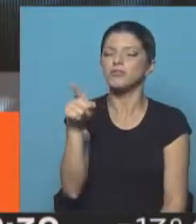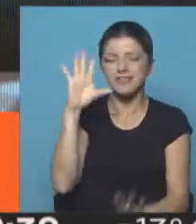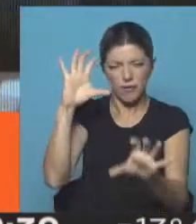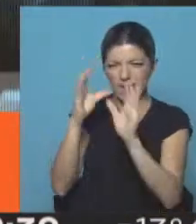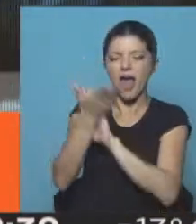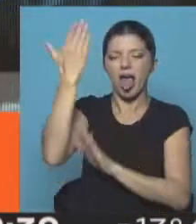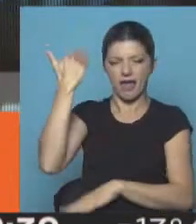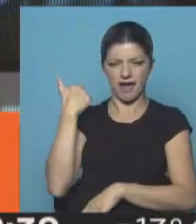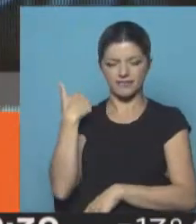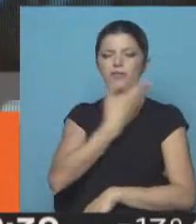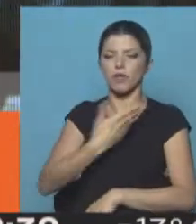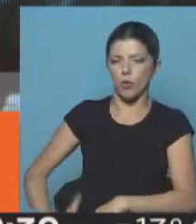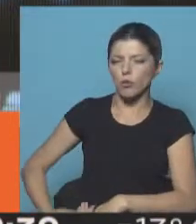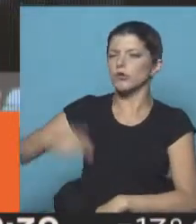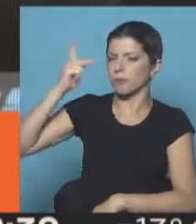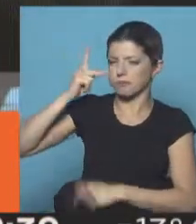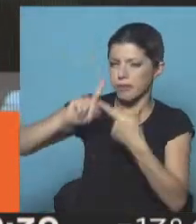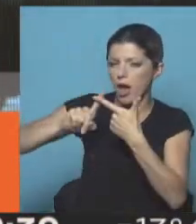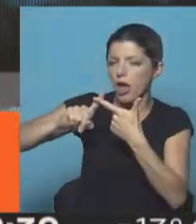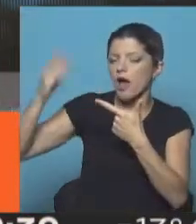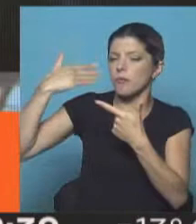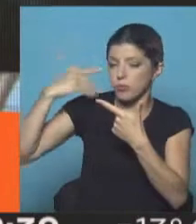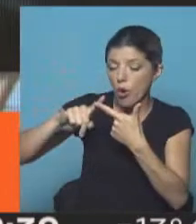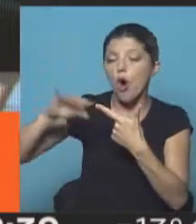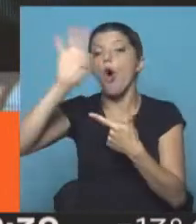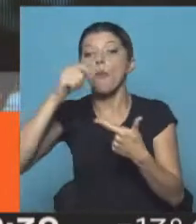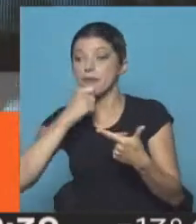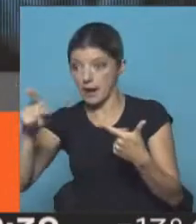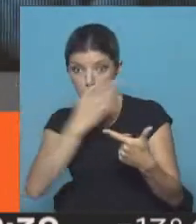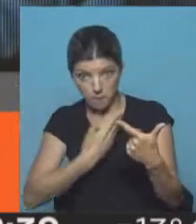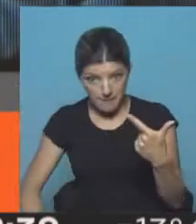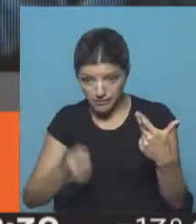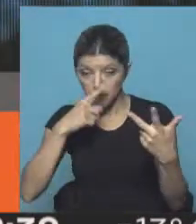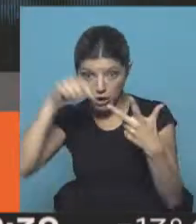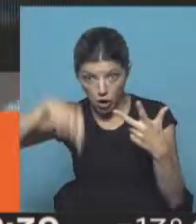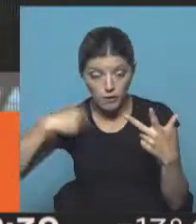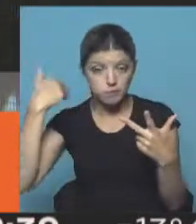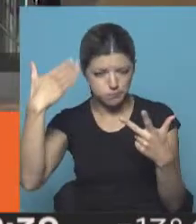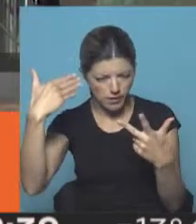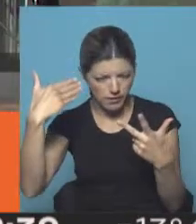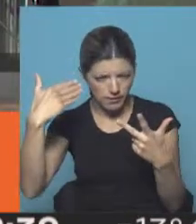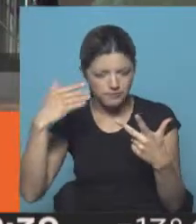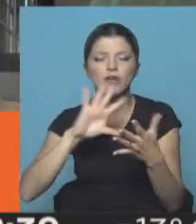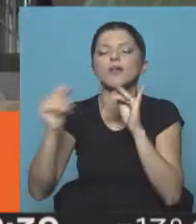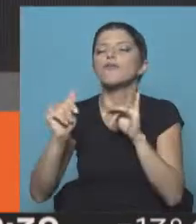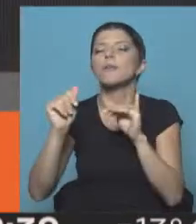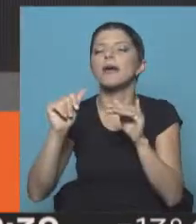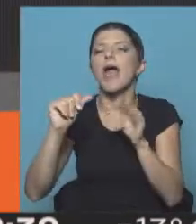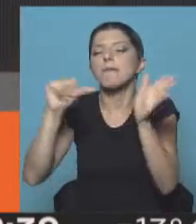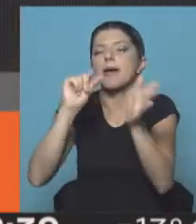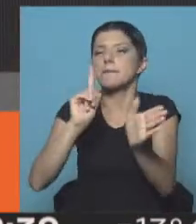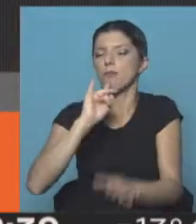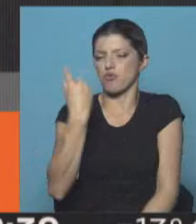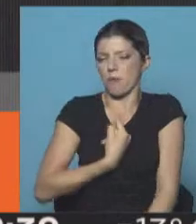son en muchos casos discursos que no apuntan tanto al resto de la comunidad internacional, sino también a su propio país. Por eso muchas veces